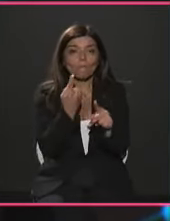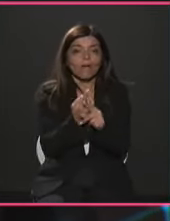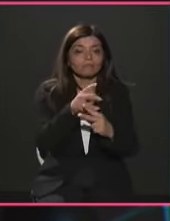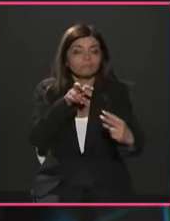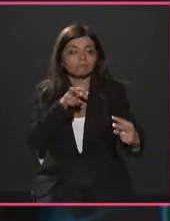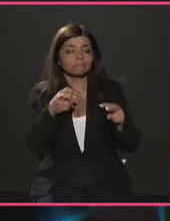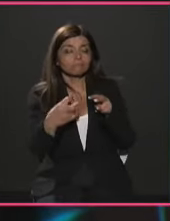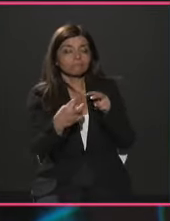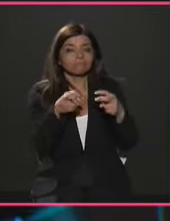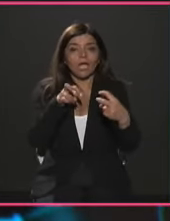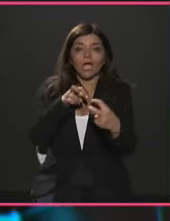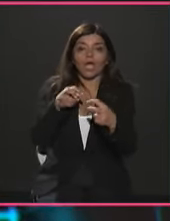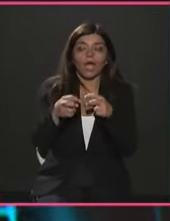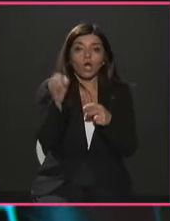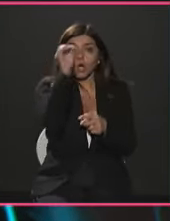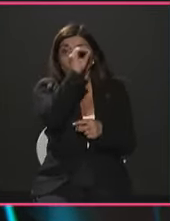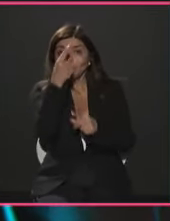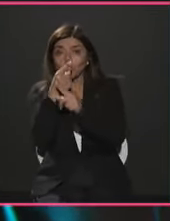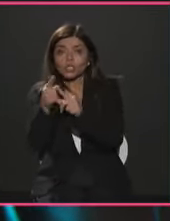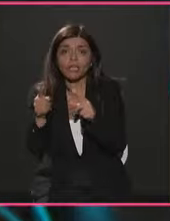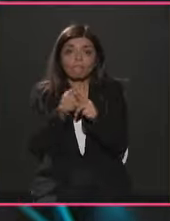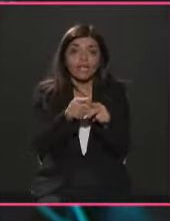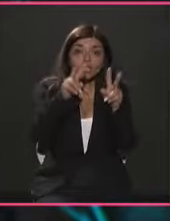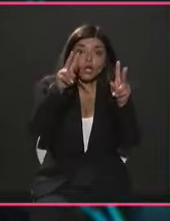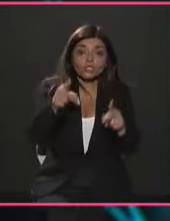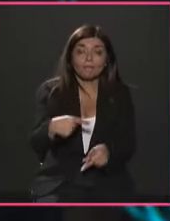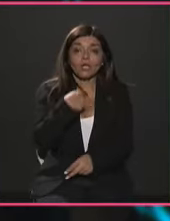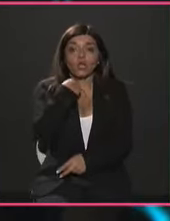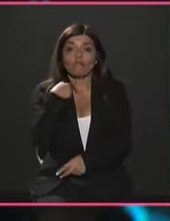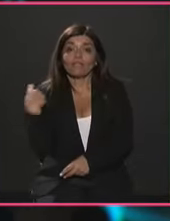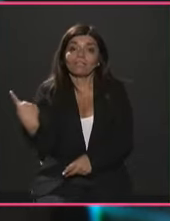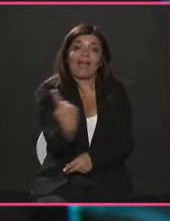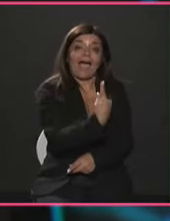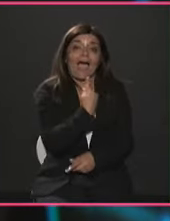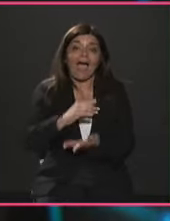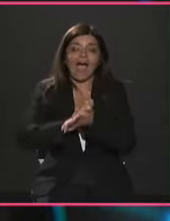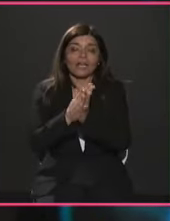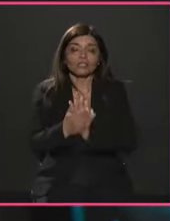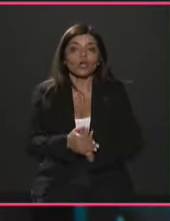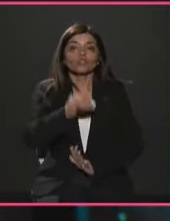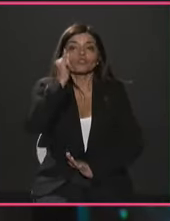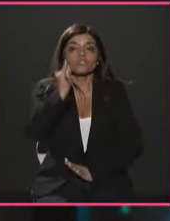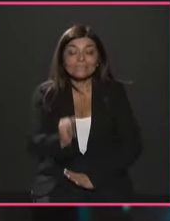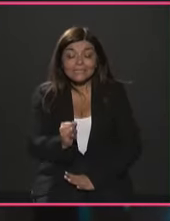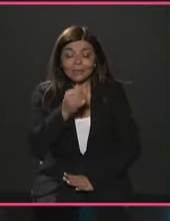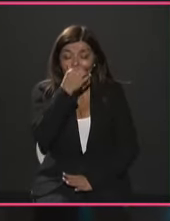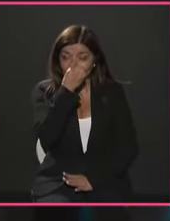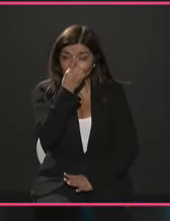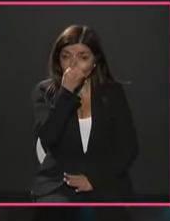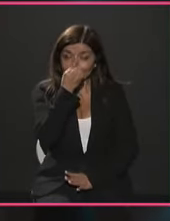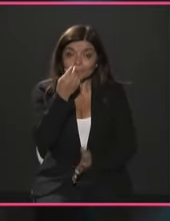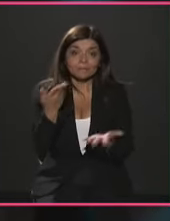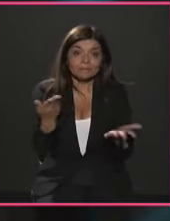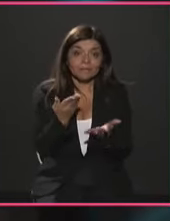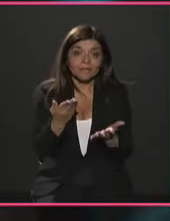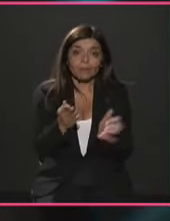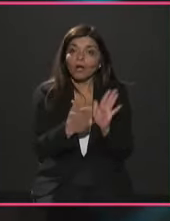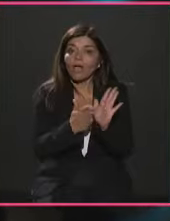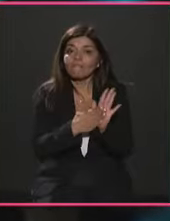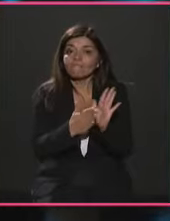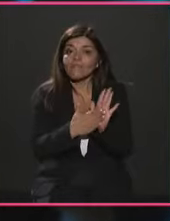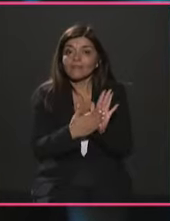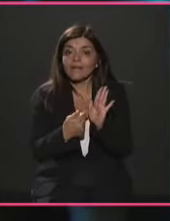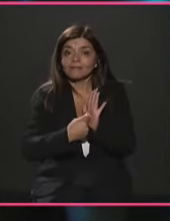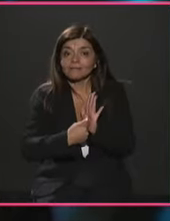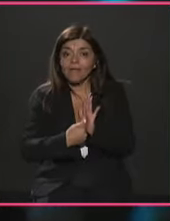plantear miradas diversas sobre las temáticas que nos están afectando a todos siempre por cierto alimentado desde la evidencia el